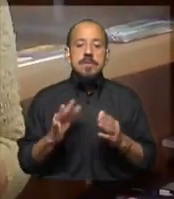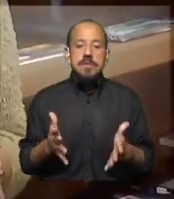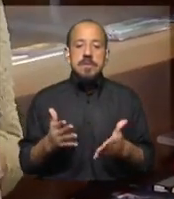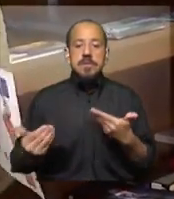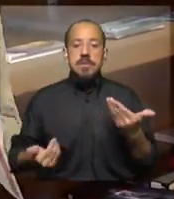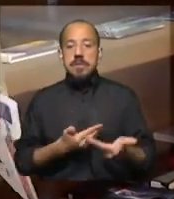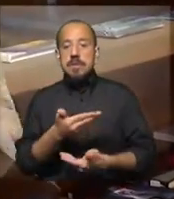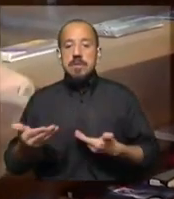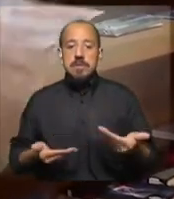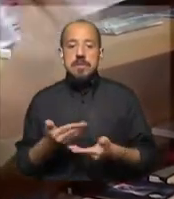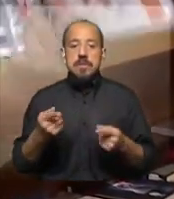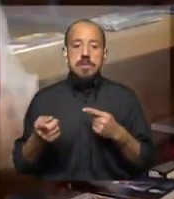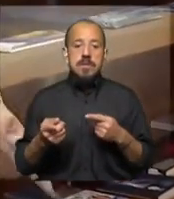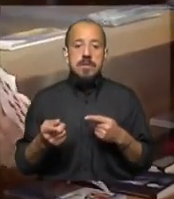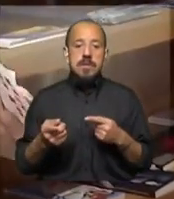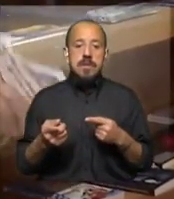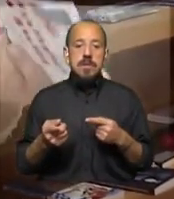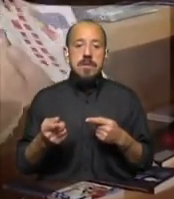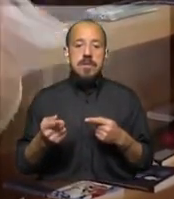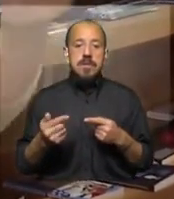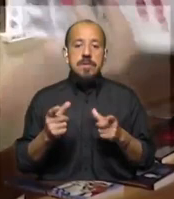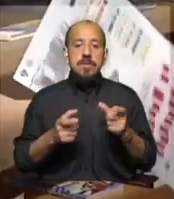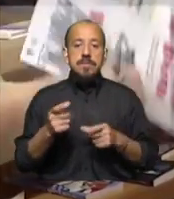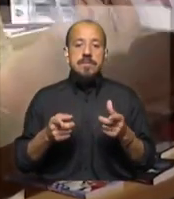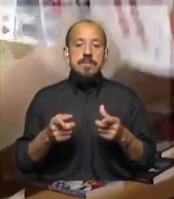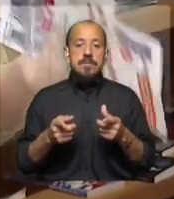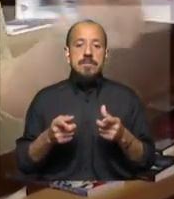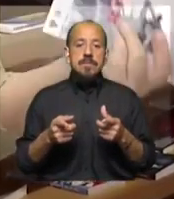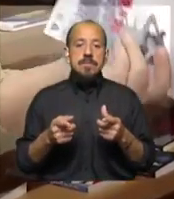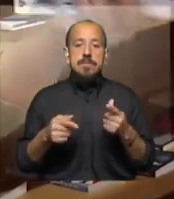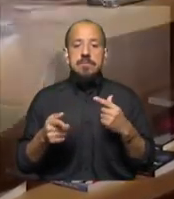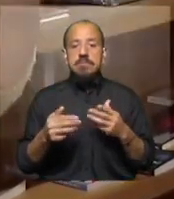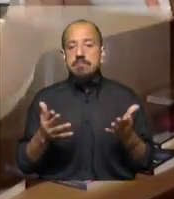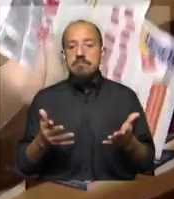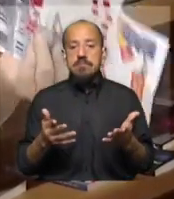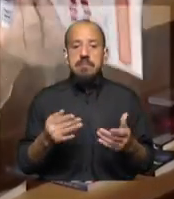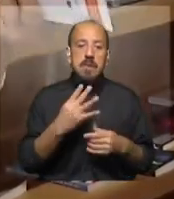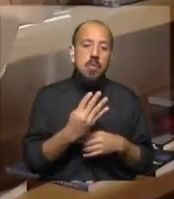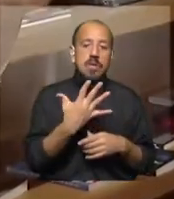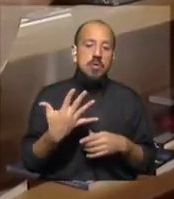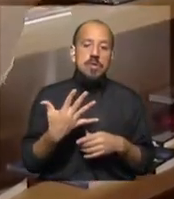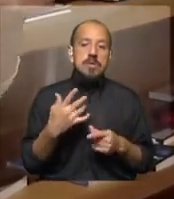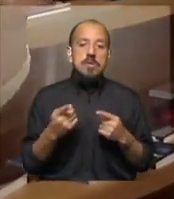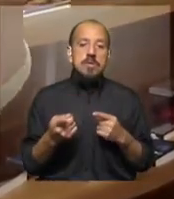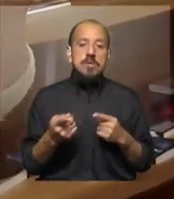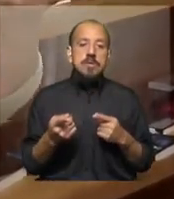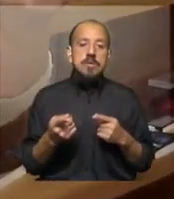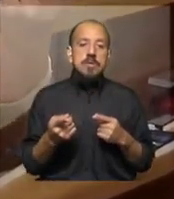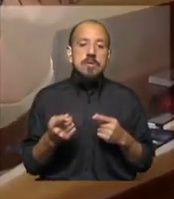intercambio los exponentes que siempre son han sido entre entre cuatro y cinco